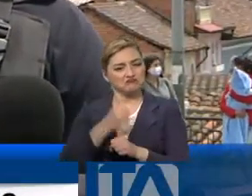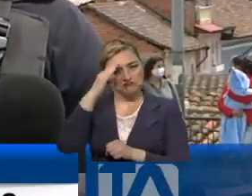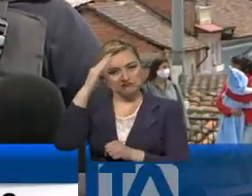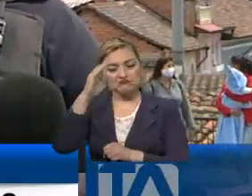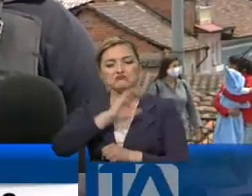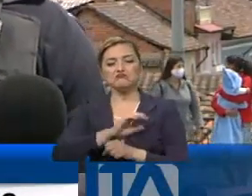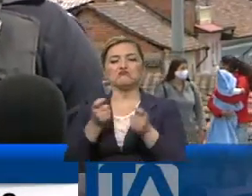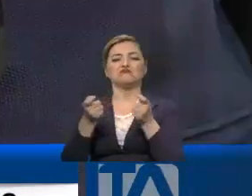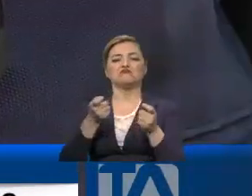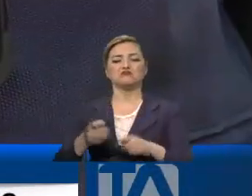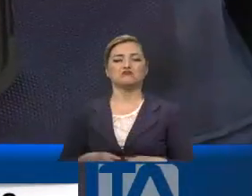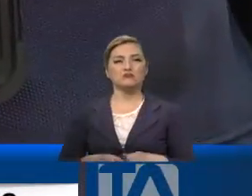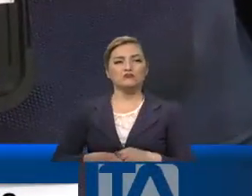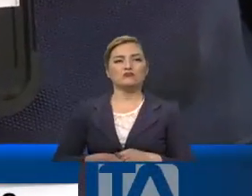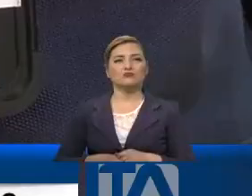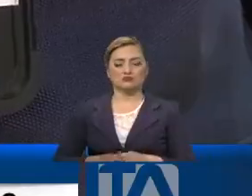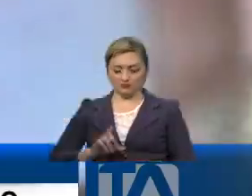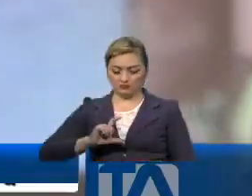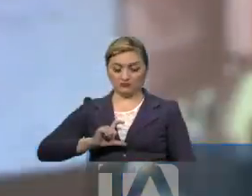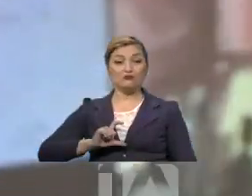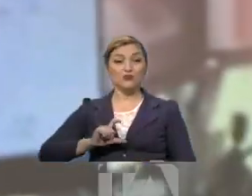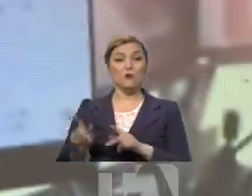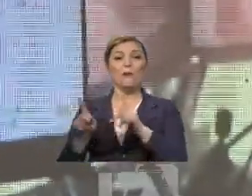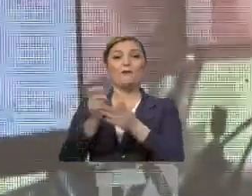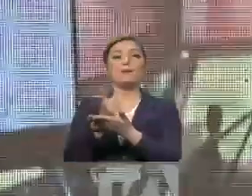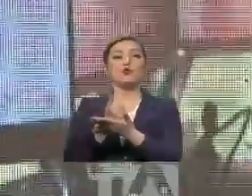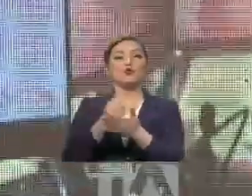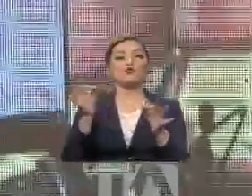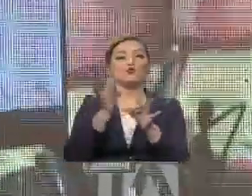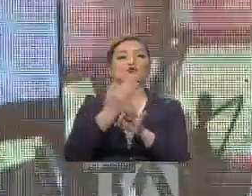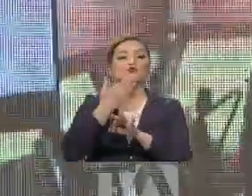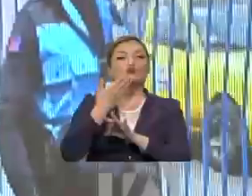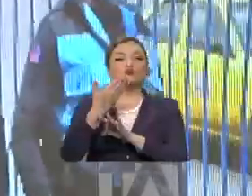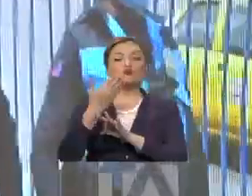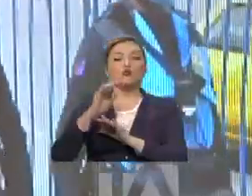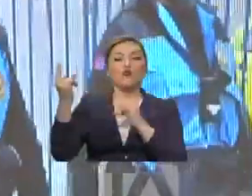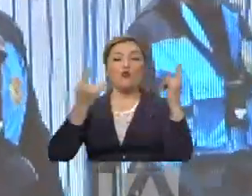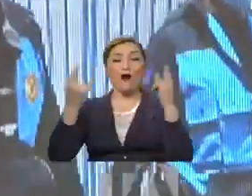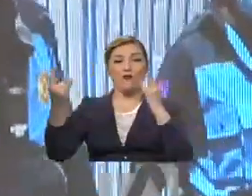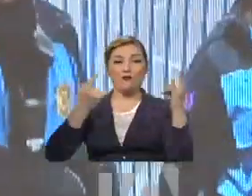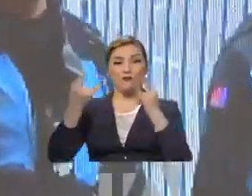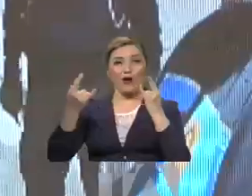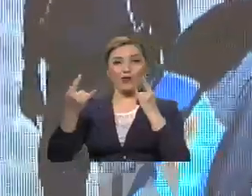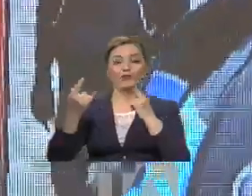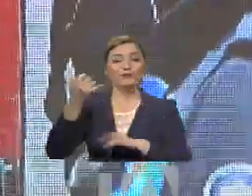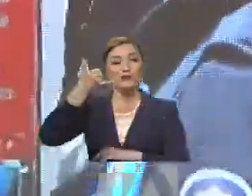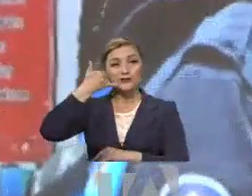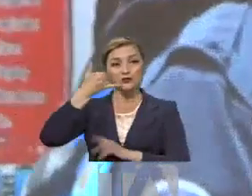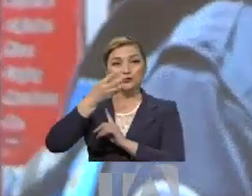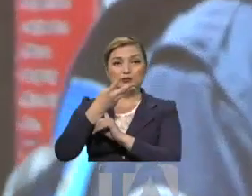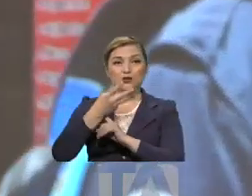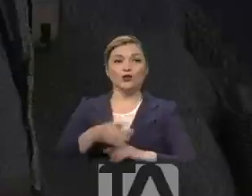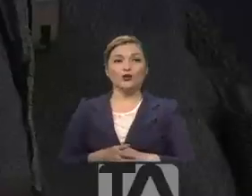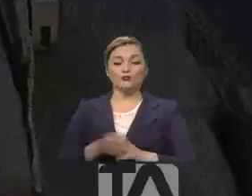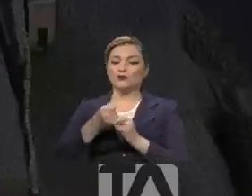control metropolitano en Quito. Estas cámaras, que son parte de un plan piloto, funcionan mediante conexión Wi-Fi o redes celulares. Se espera